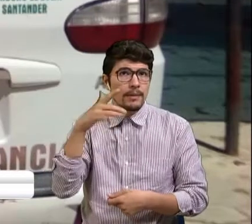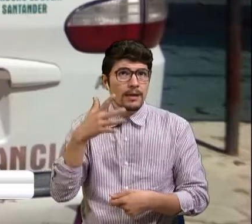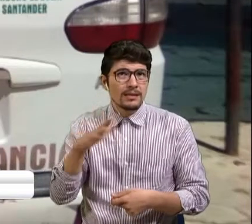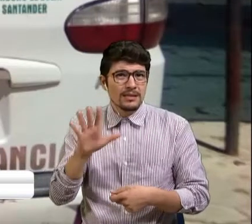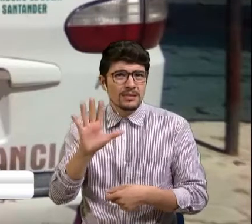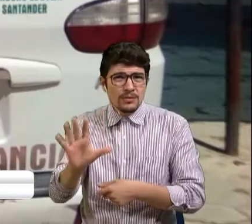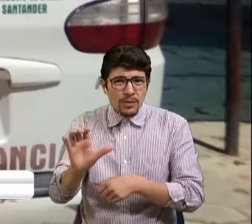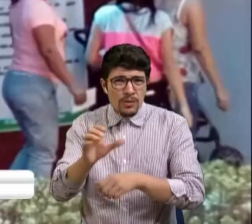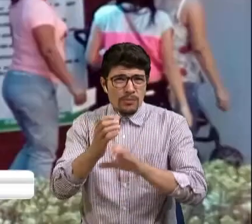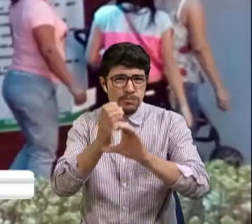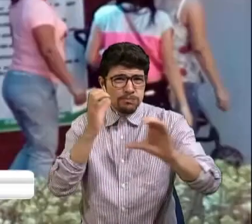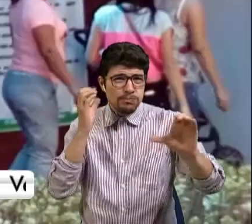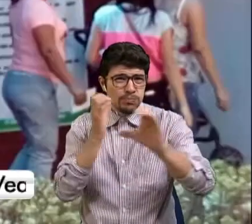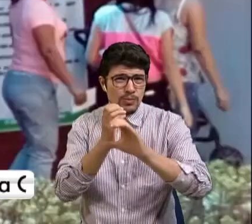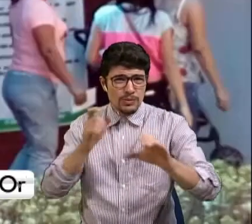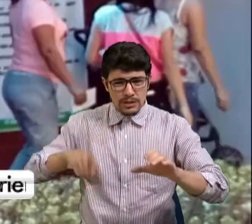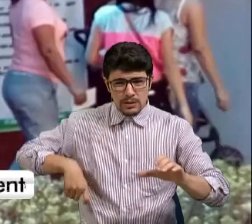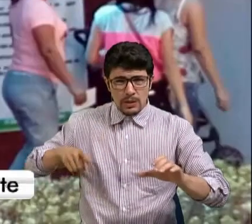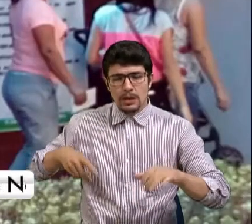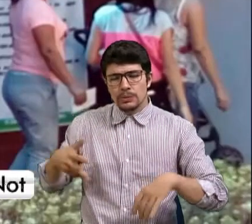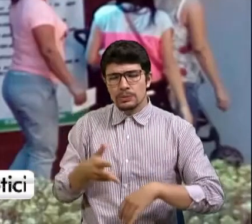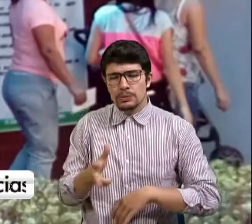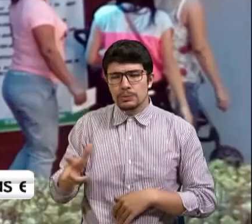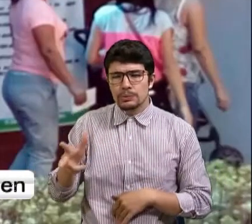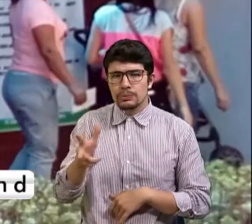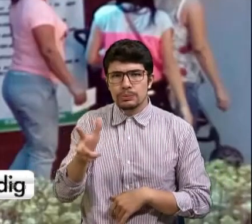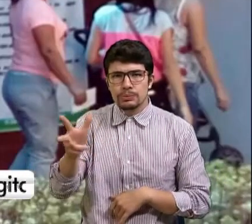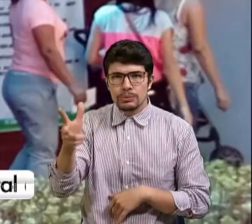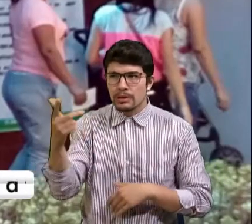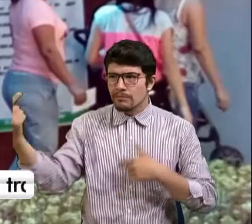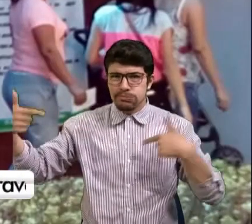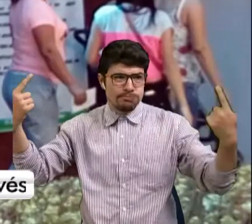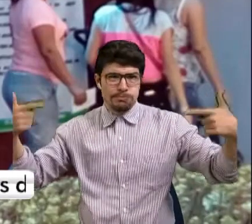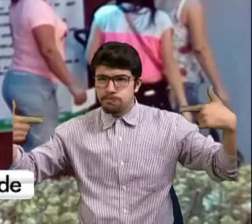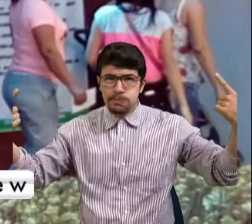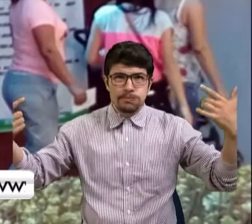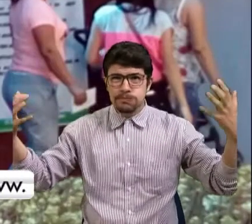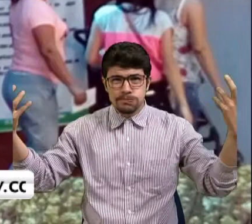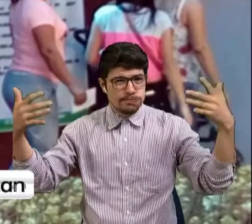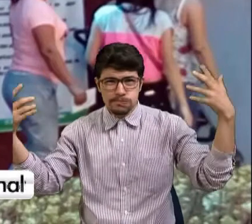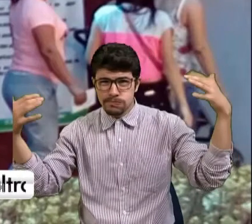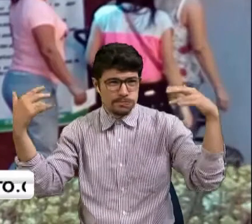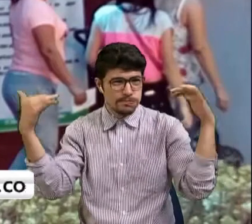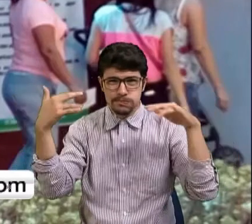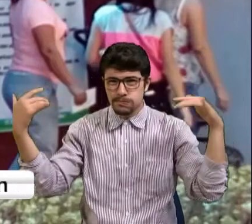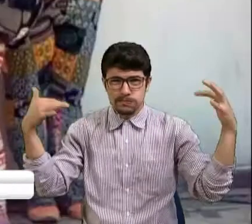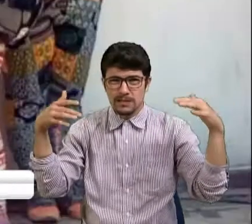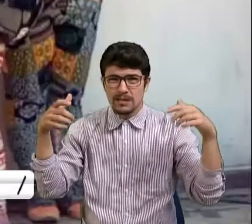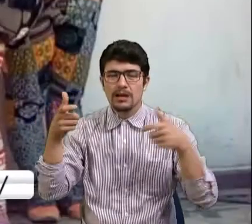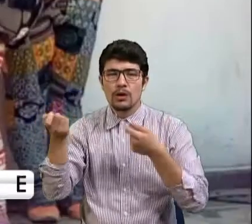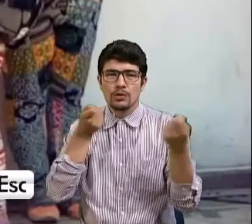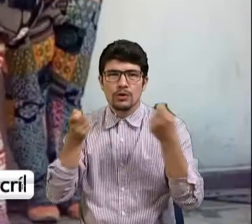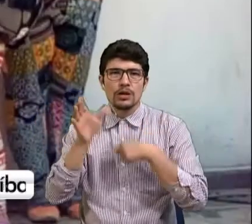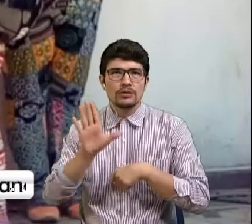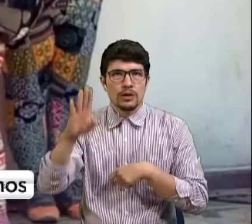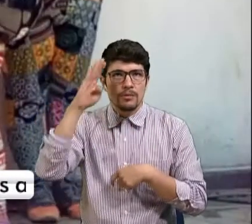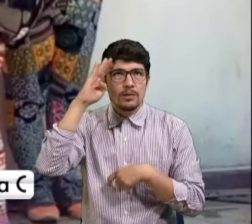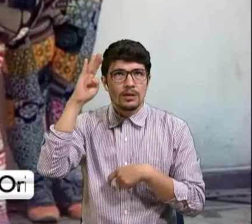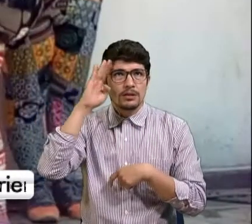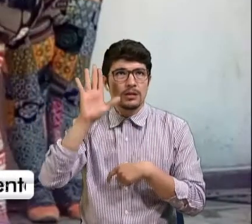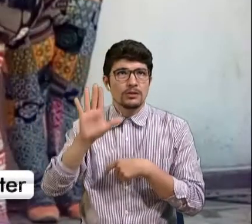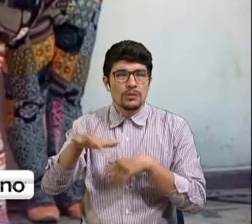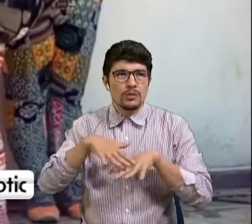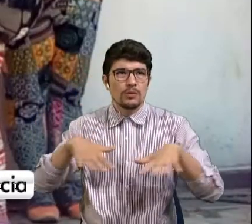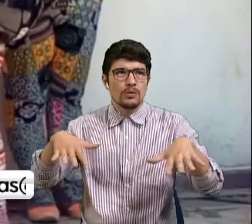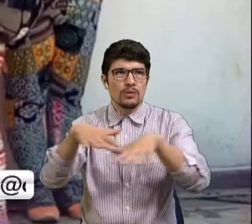un bus escolar rumbo a la institución educativa, quedando en medio de los disturbios generados por los controles de la policía en ese